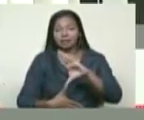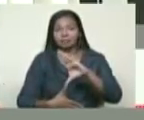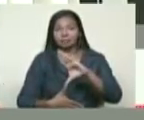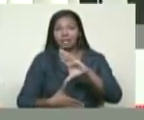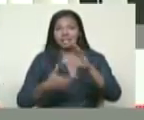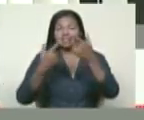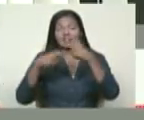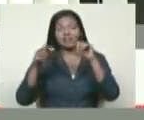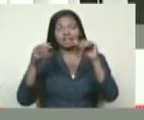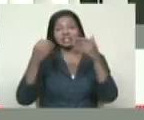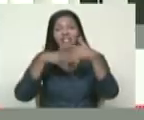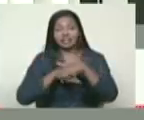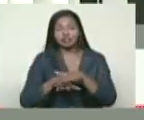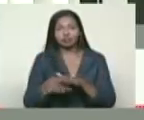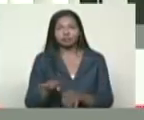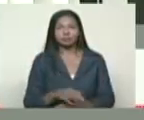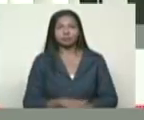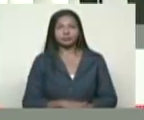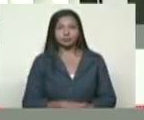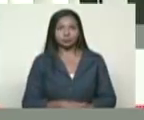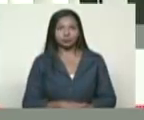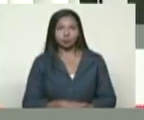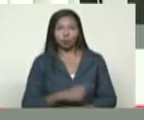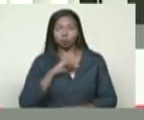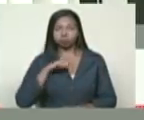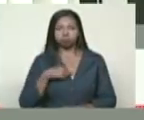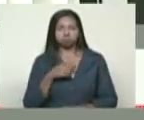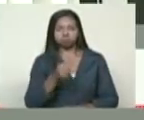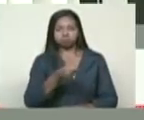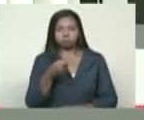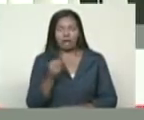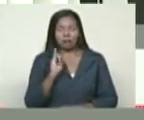integración. Y estamos a la puerta, entonces,